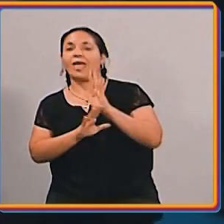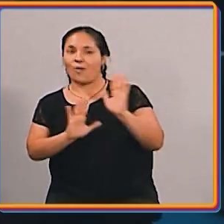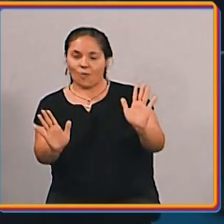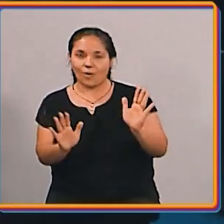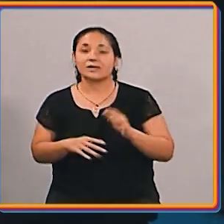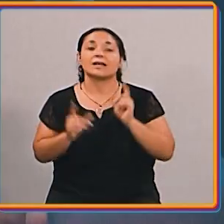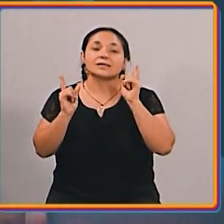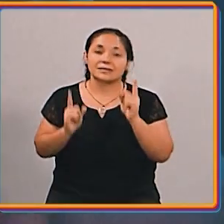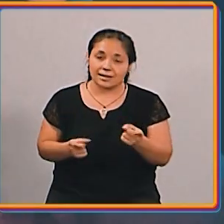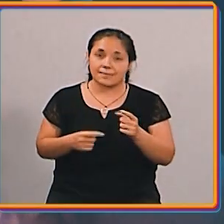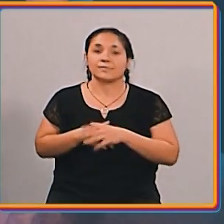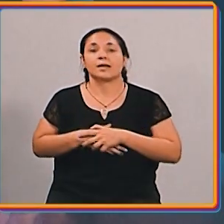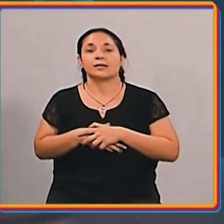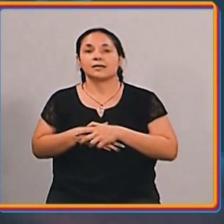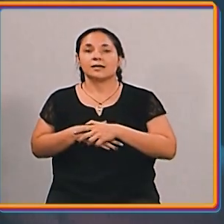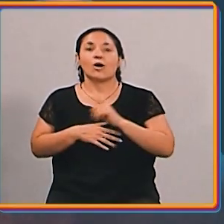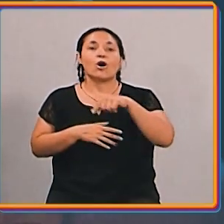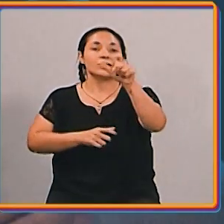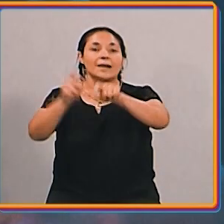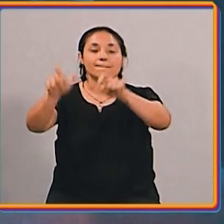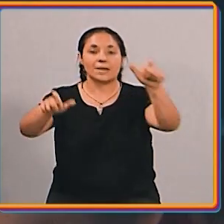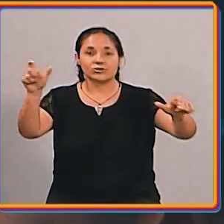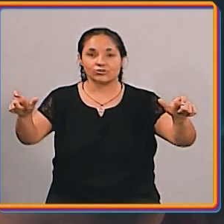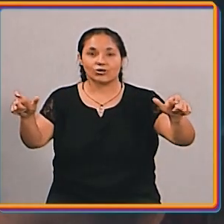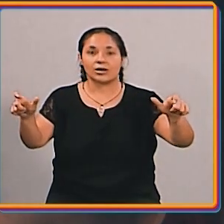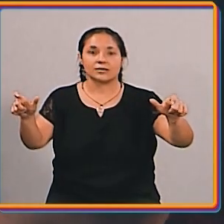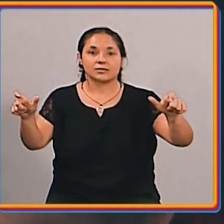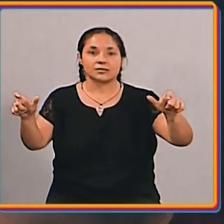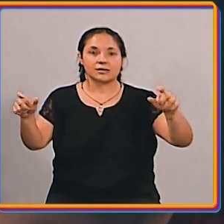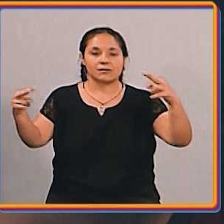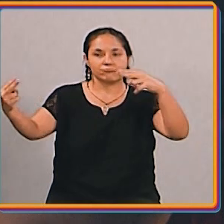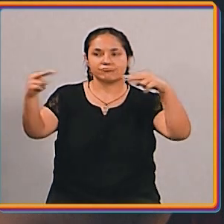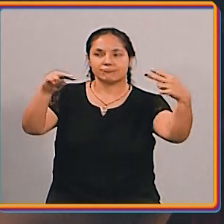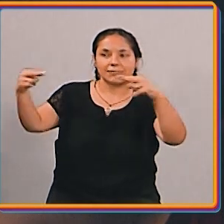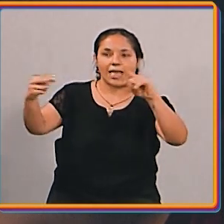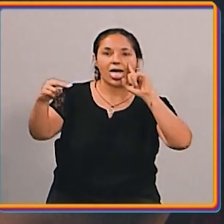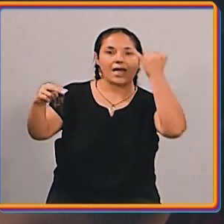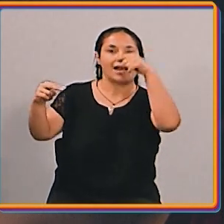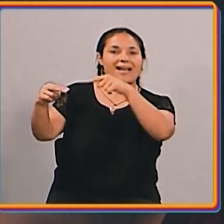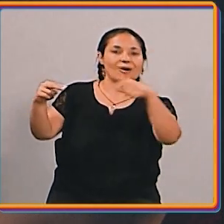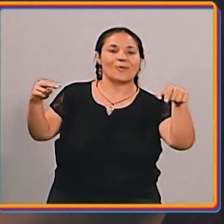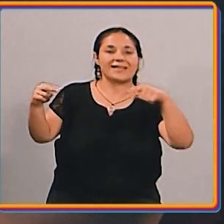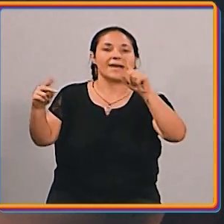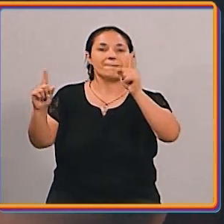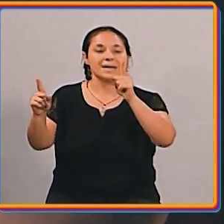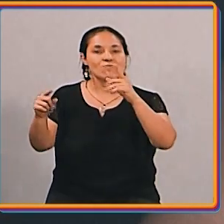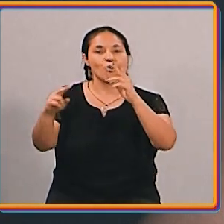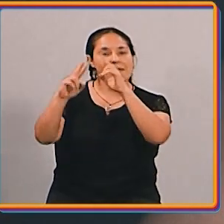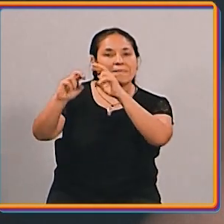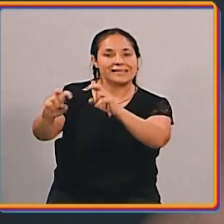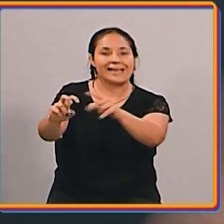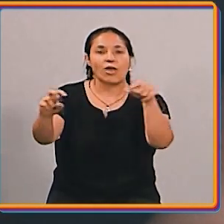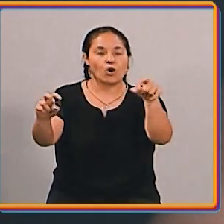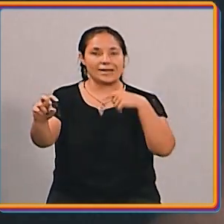donde estamos, pero también hay que dejar la puerta abierta para que el resto de los agentes secretos podamos identificarnos entre nosotros.